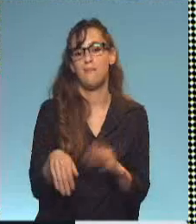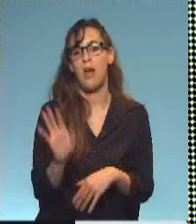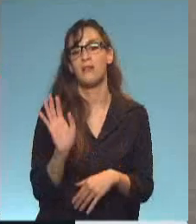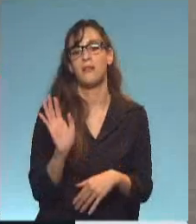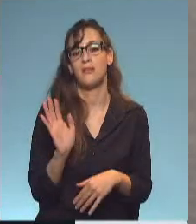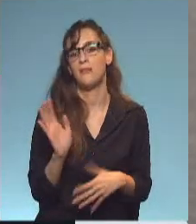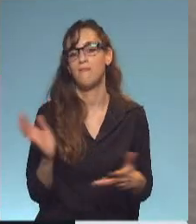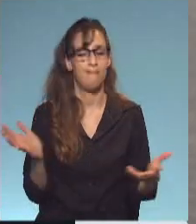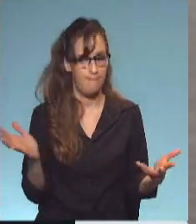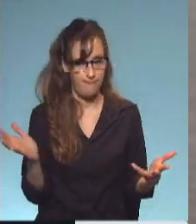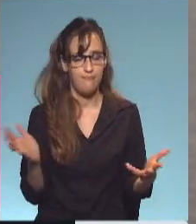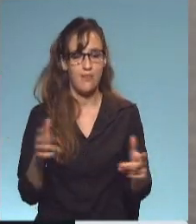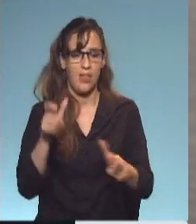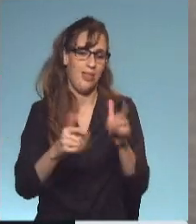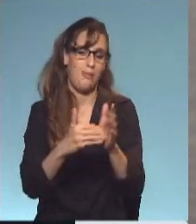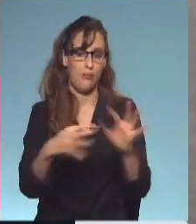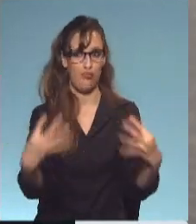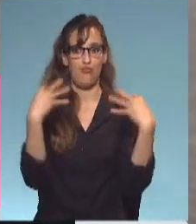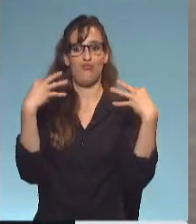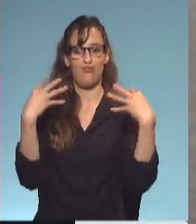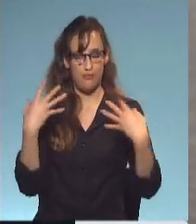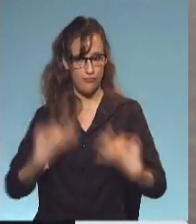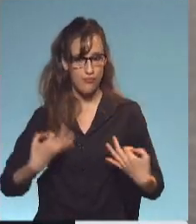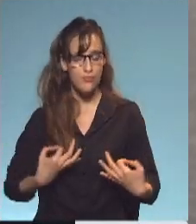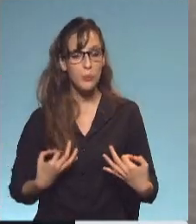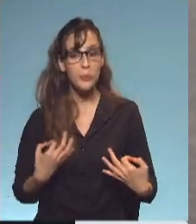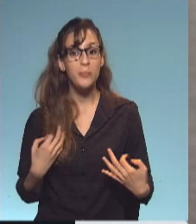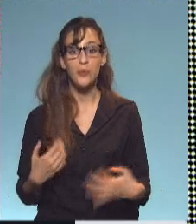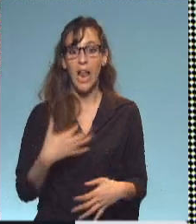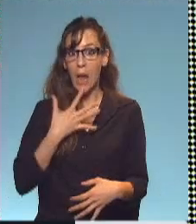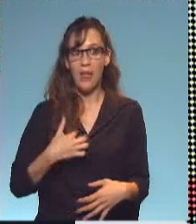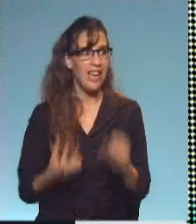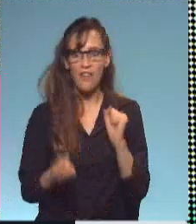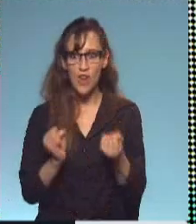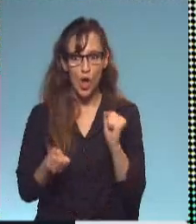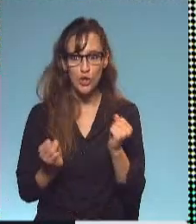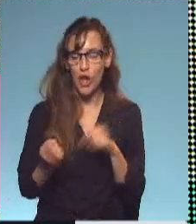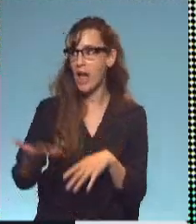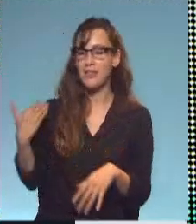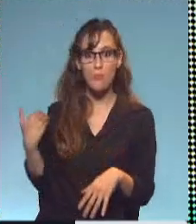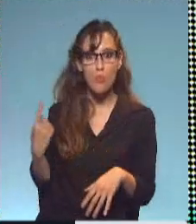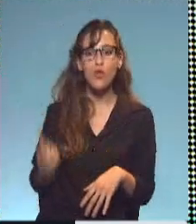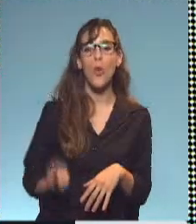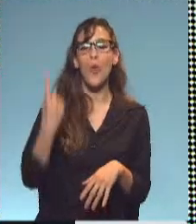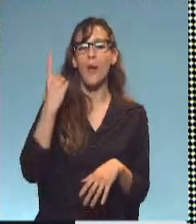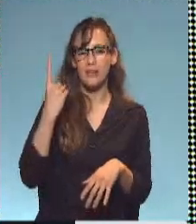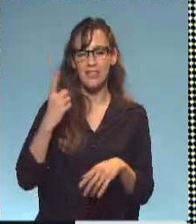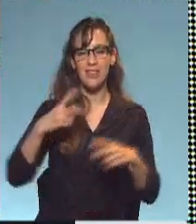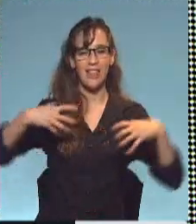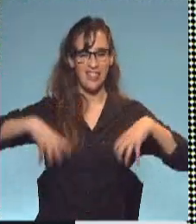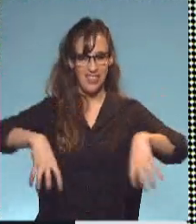tenga su obra. Y lo hiciste fenomenal. Bueno, gracias. Estaba nervioso de verdad porque hace un montón de lo hago. Yo lo hice mucho tiempo como presentación en